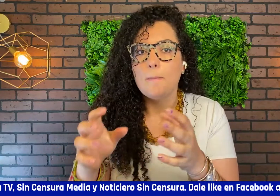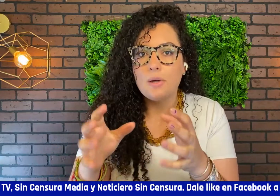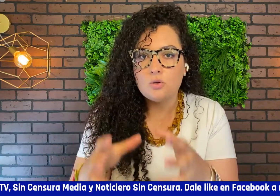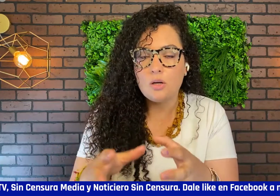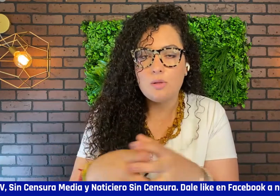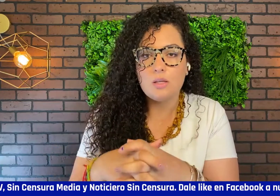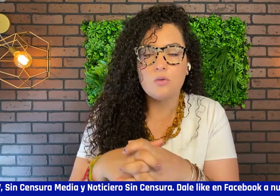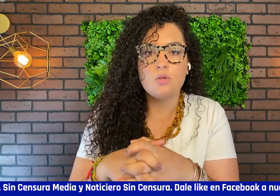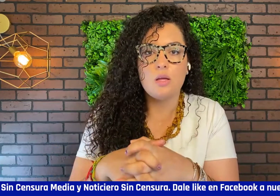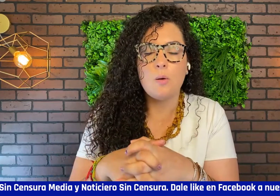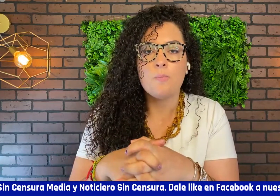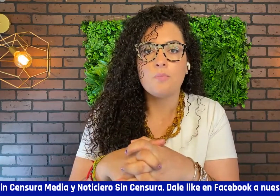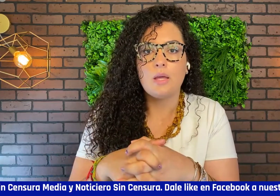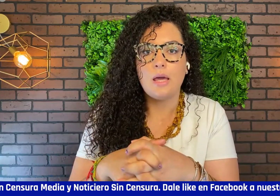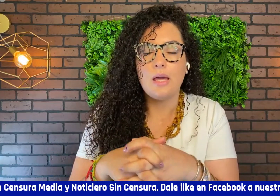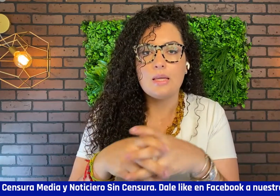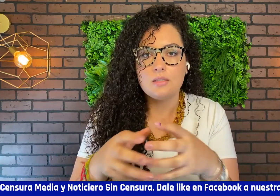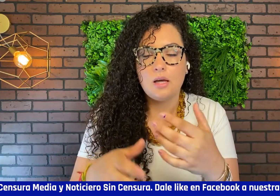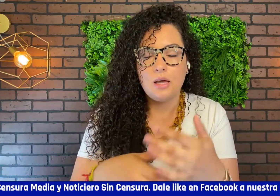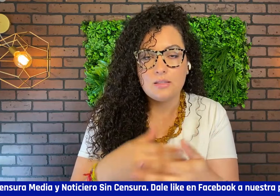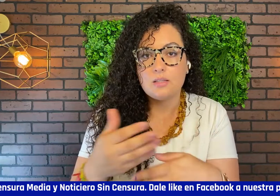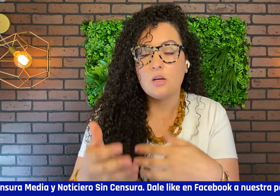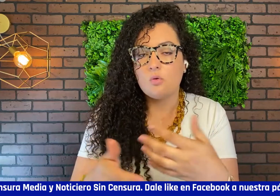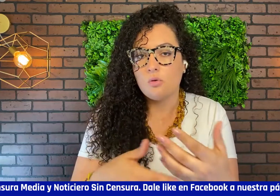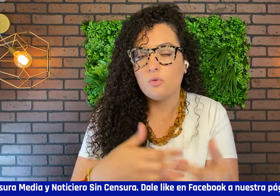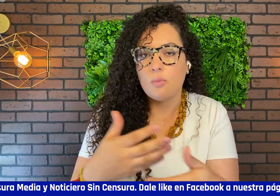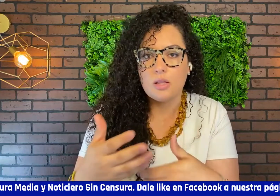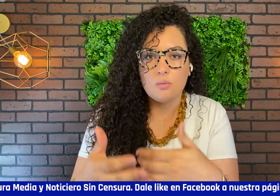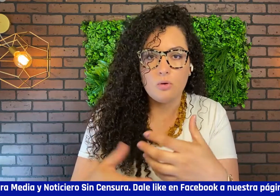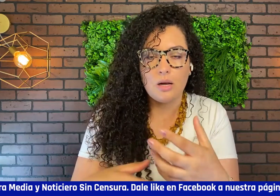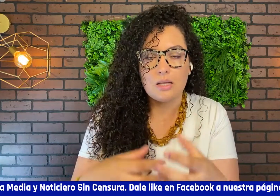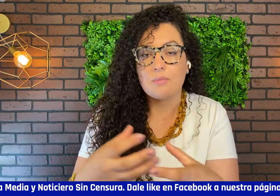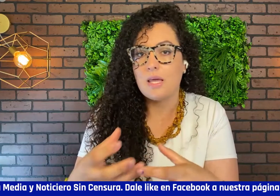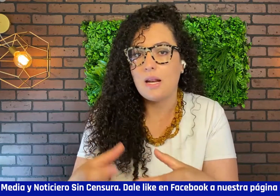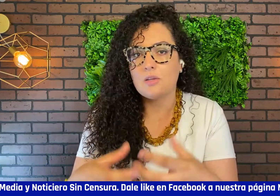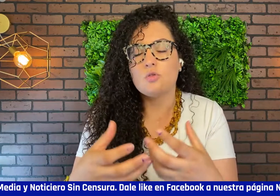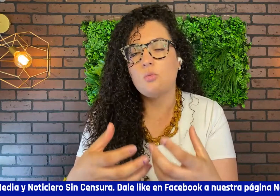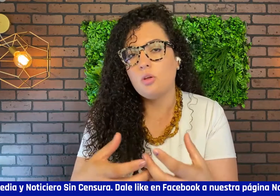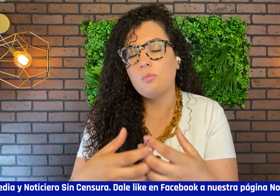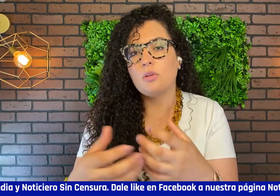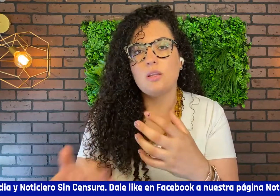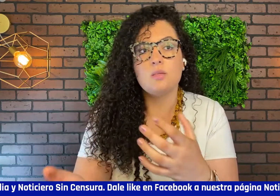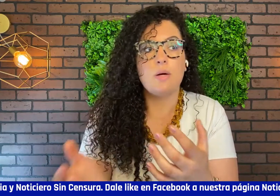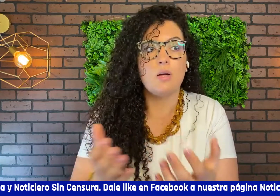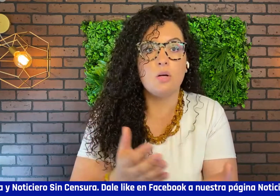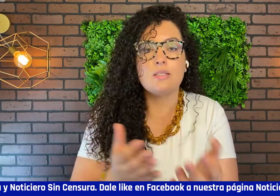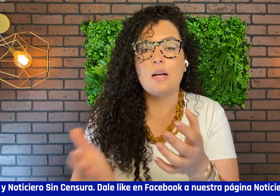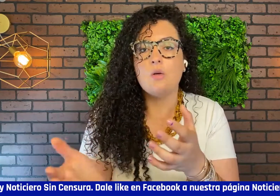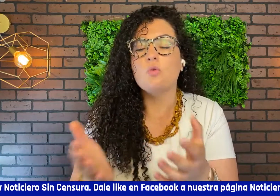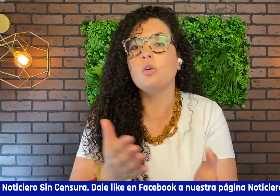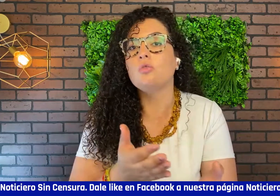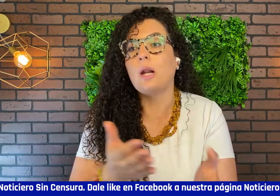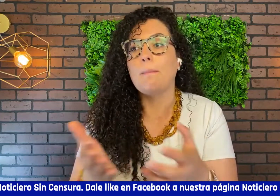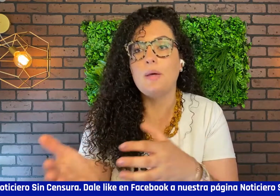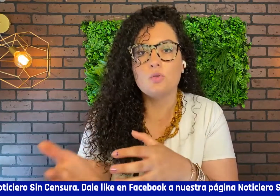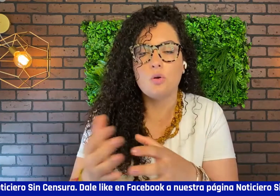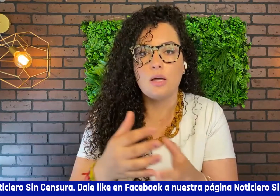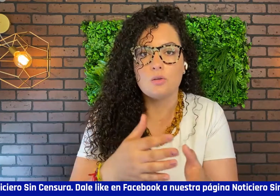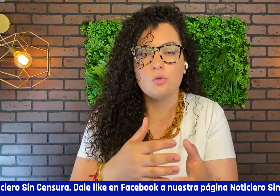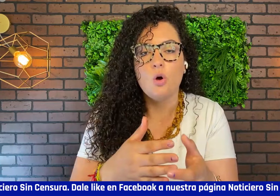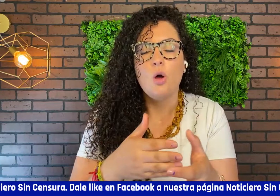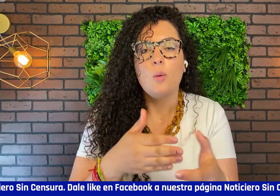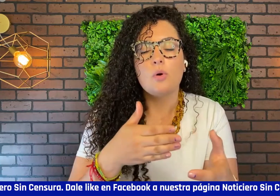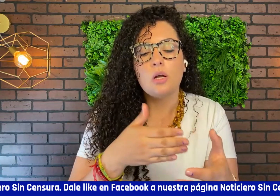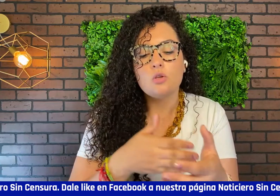caos. Personalmente considero que este círculo informativo en las mañaneras son muy importantes para hacerle un contrapeso